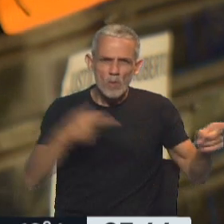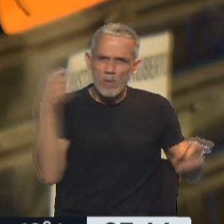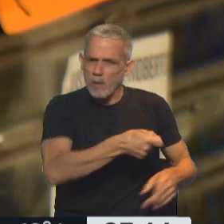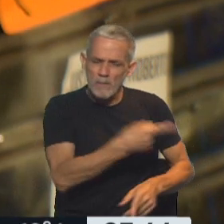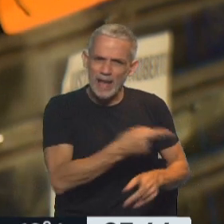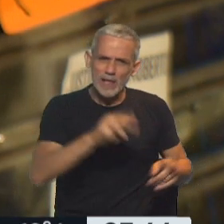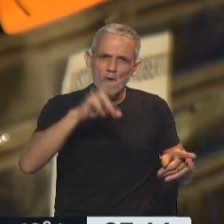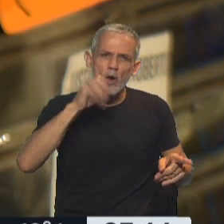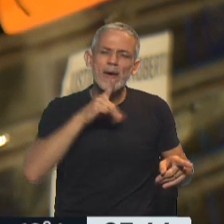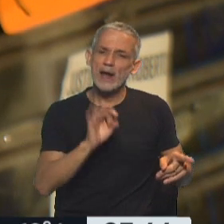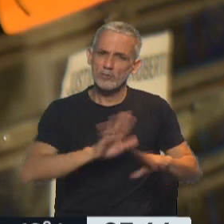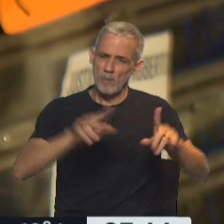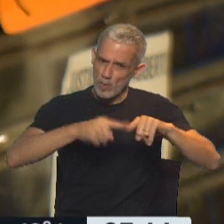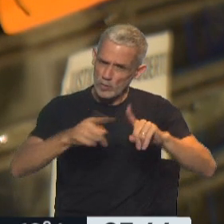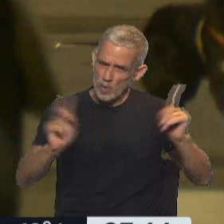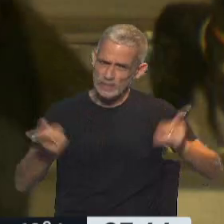no es política.